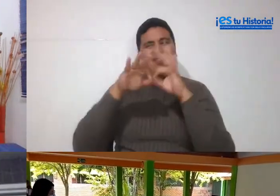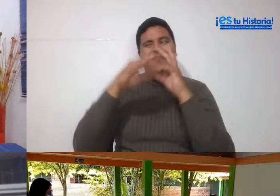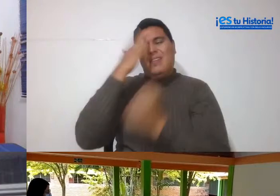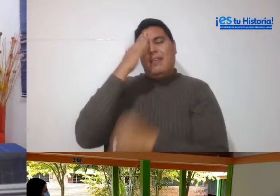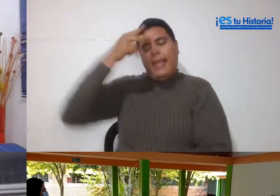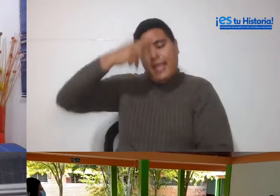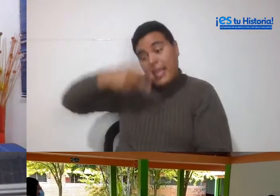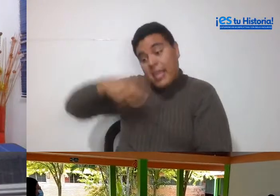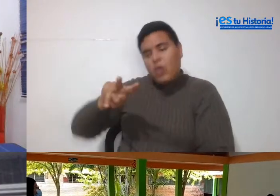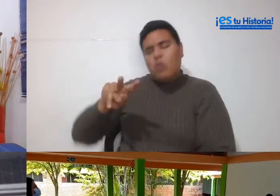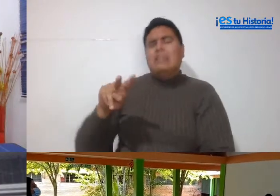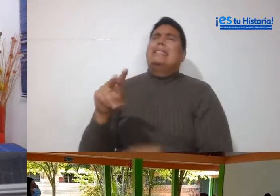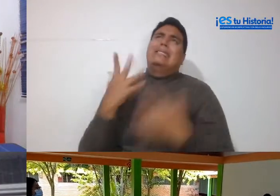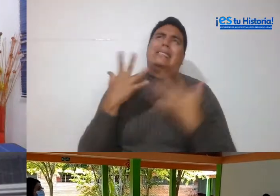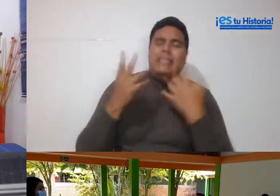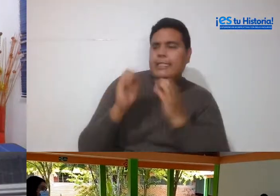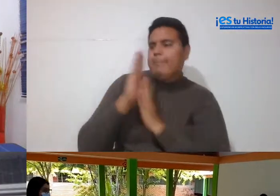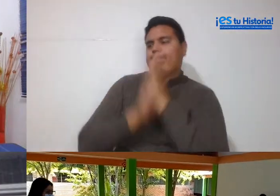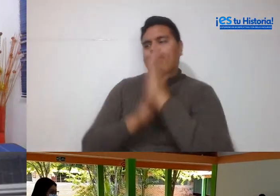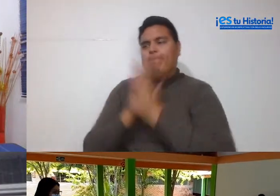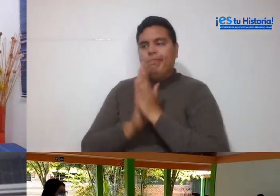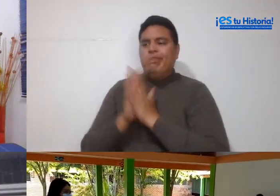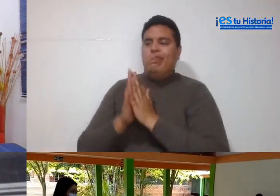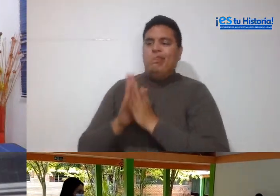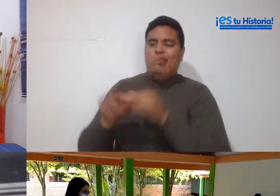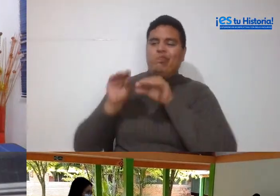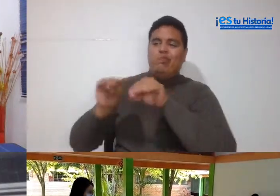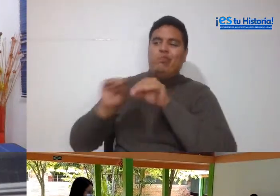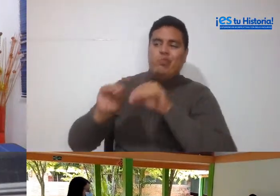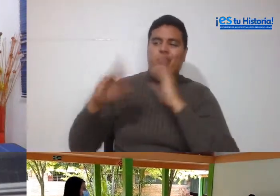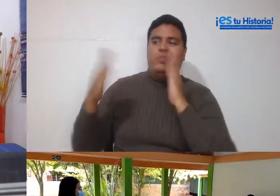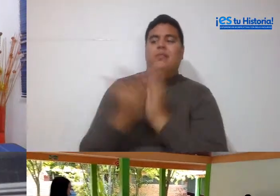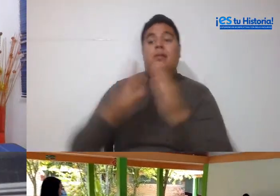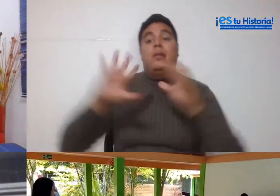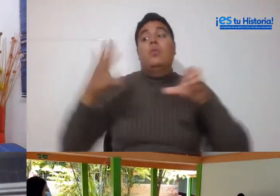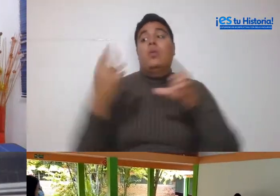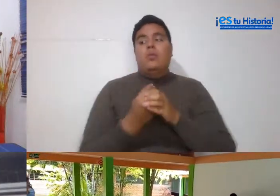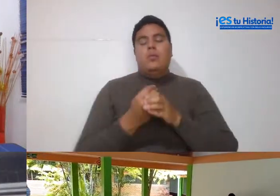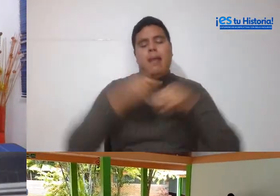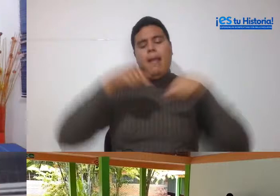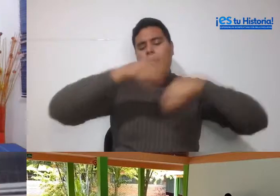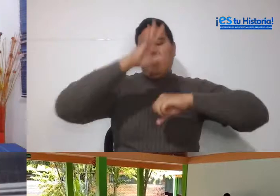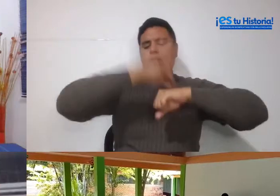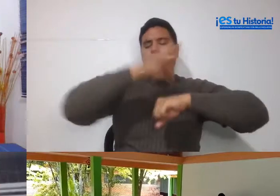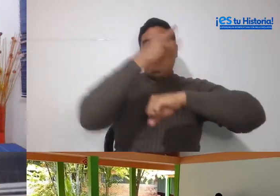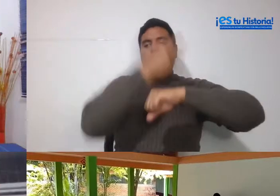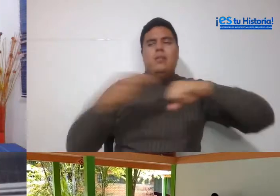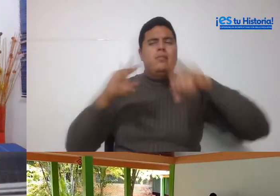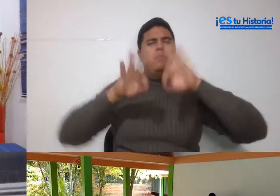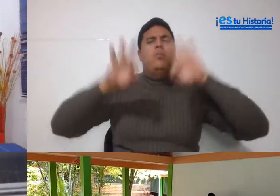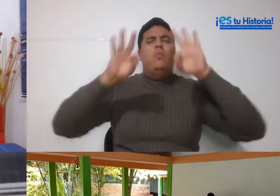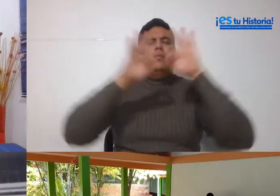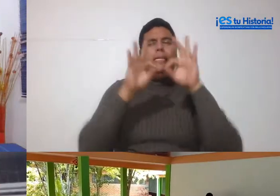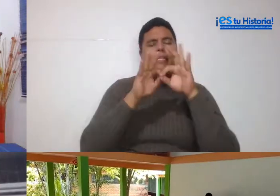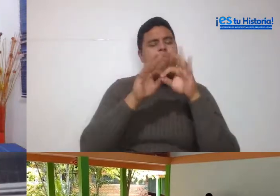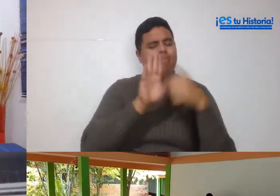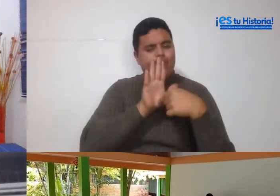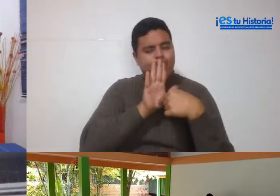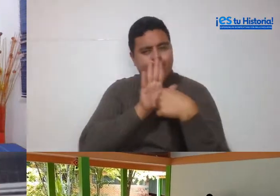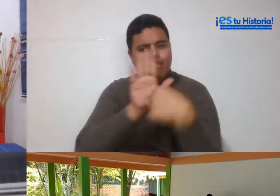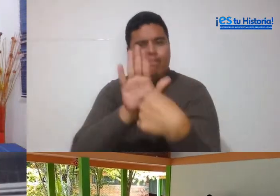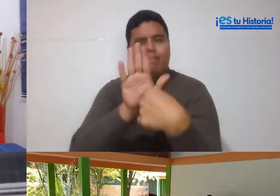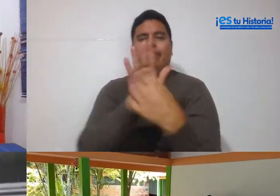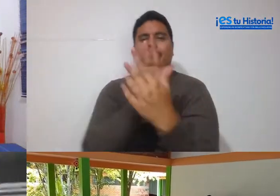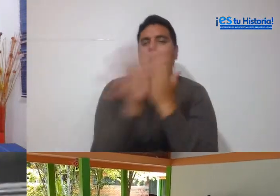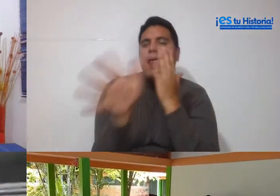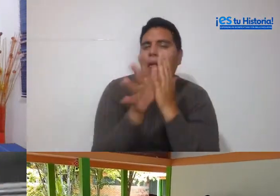más cuando estamos hablando de educación inclusiva. Desde la Fundación Nuevo Horizonte, por supuesto, queremos recalcar, destacar también esta labor que se viene haciendo desde la